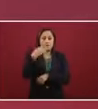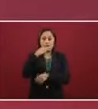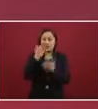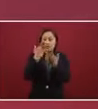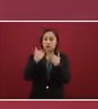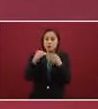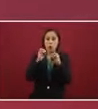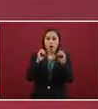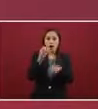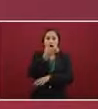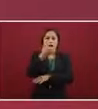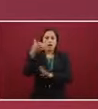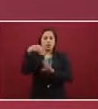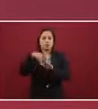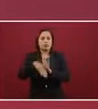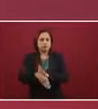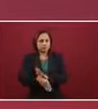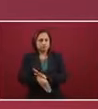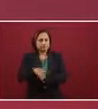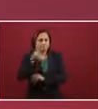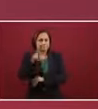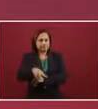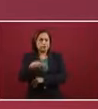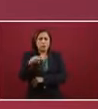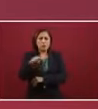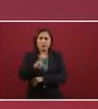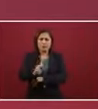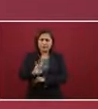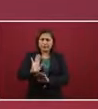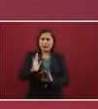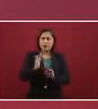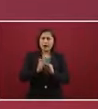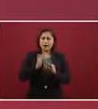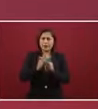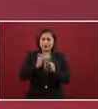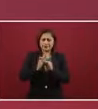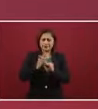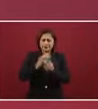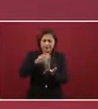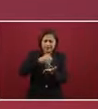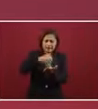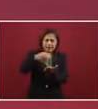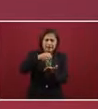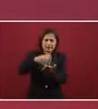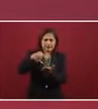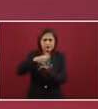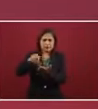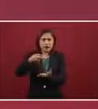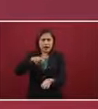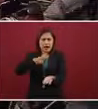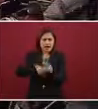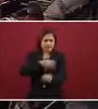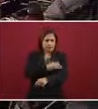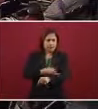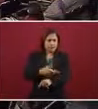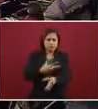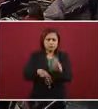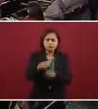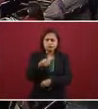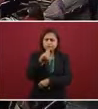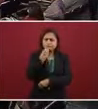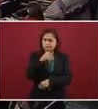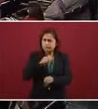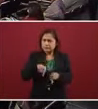campo. Entonces, es la agricultura de autoconsumo, las